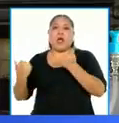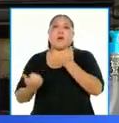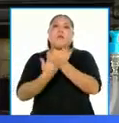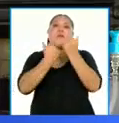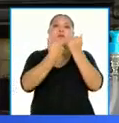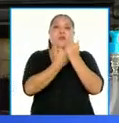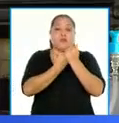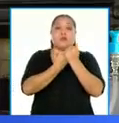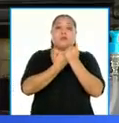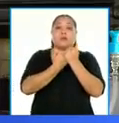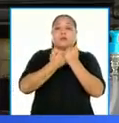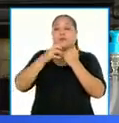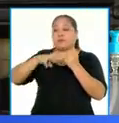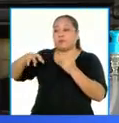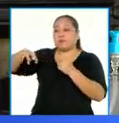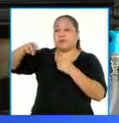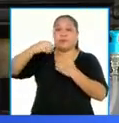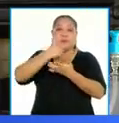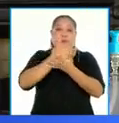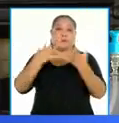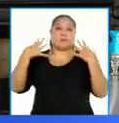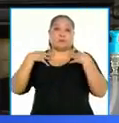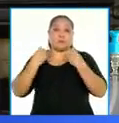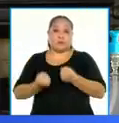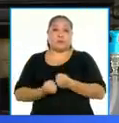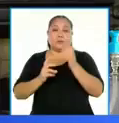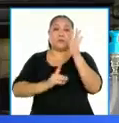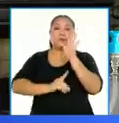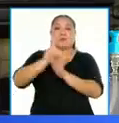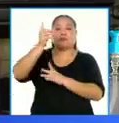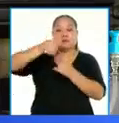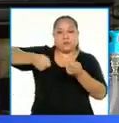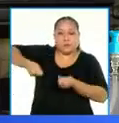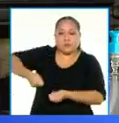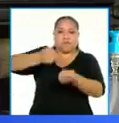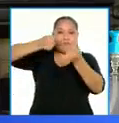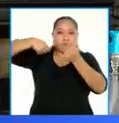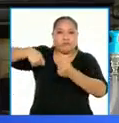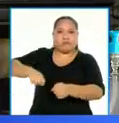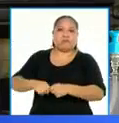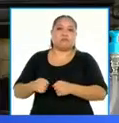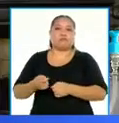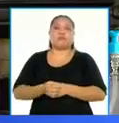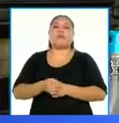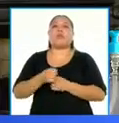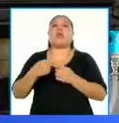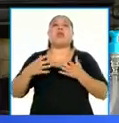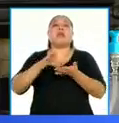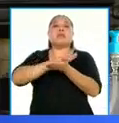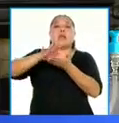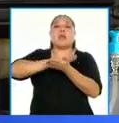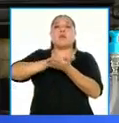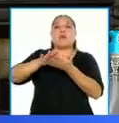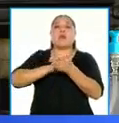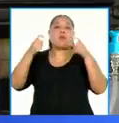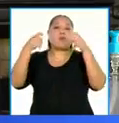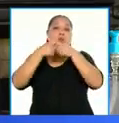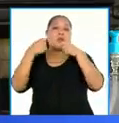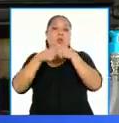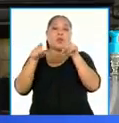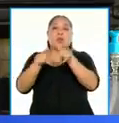complementario desde los sectores de salud, de desarrollo agrario y riego, saneamiento, energía y